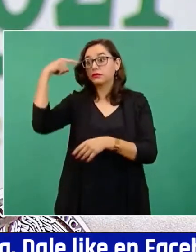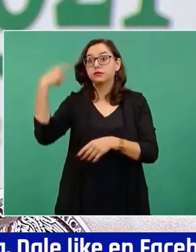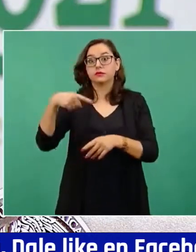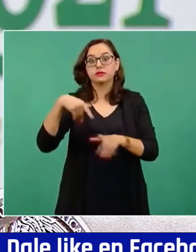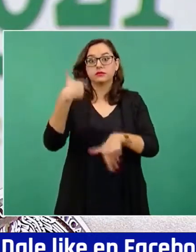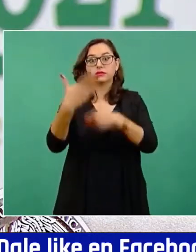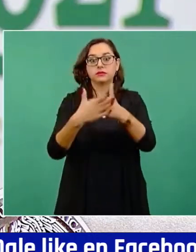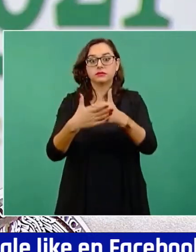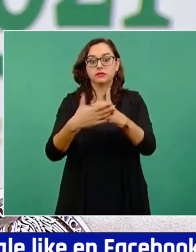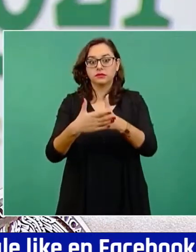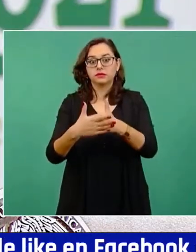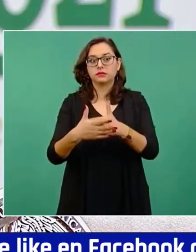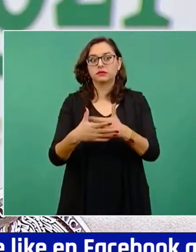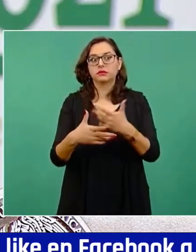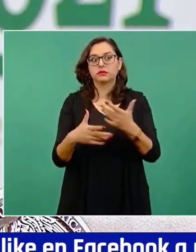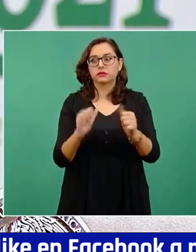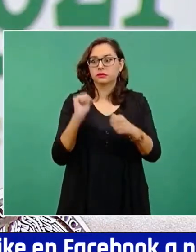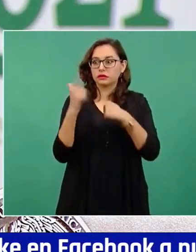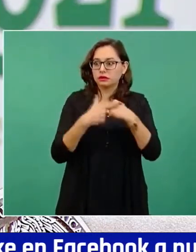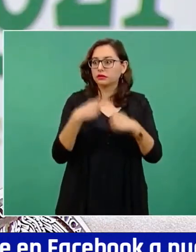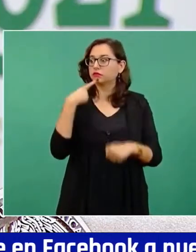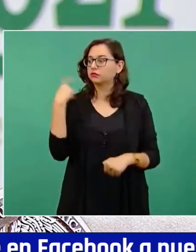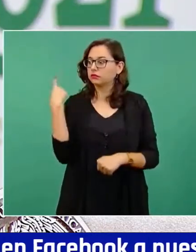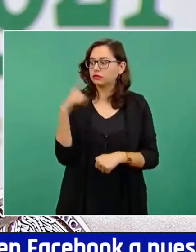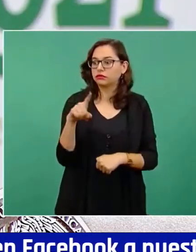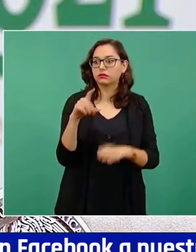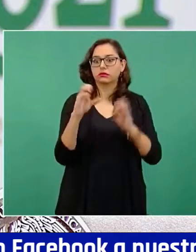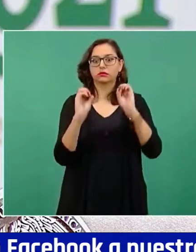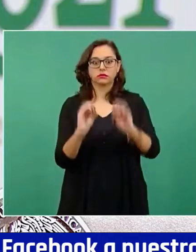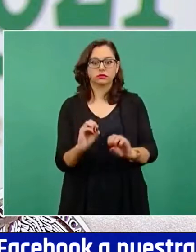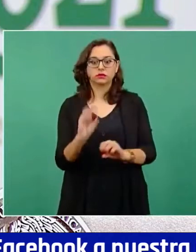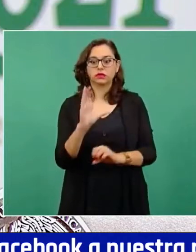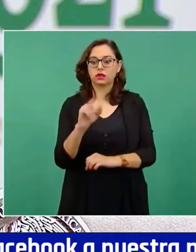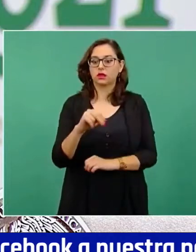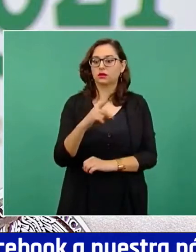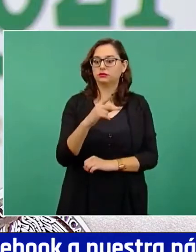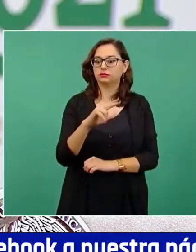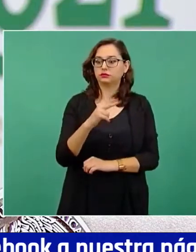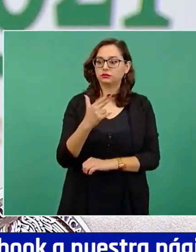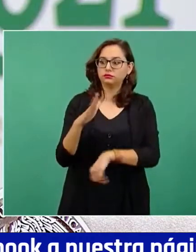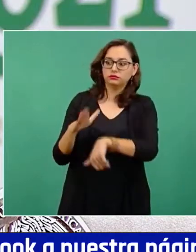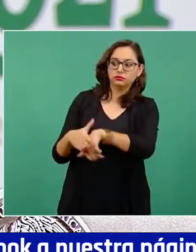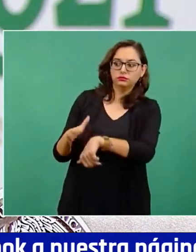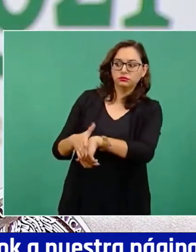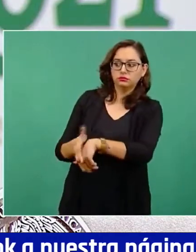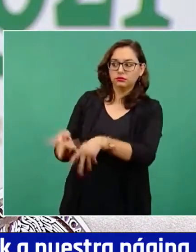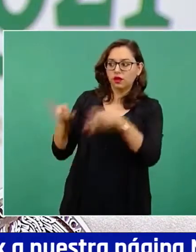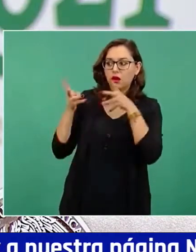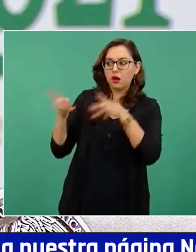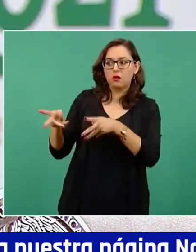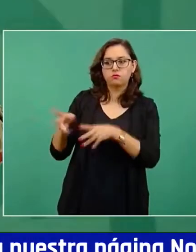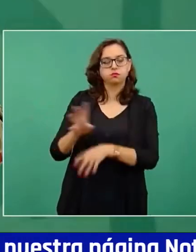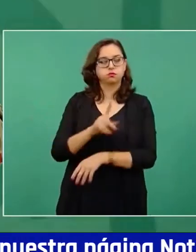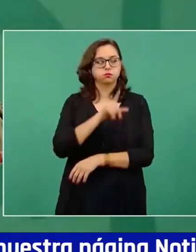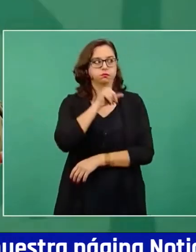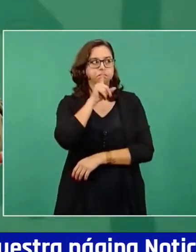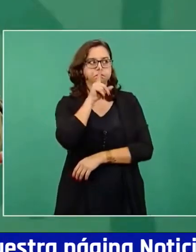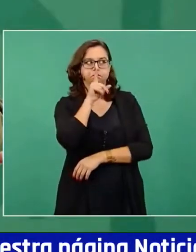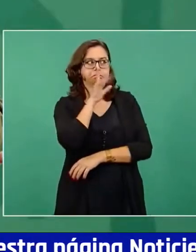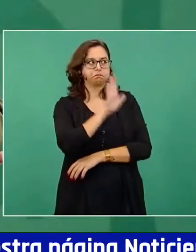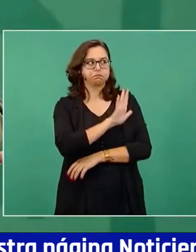por la actuación de nuestro personal en las operaciones. Hasta la